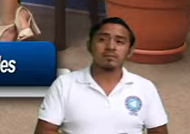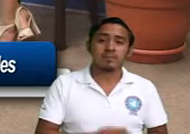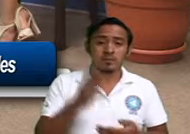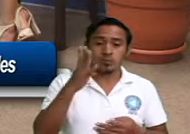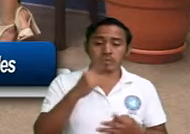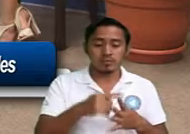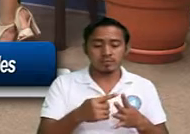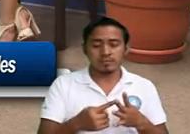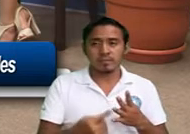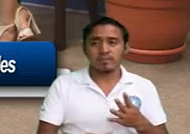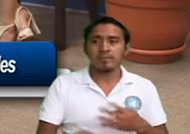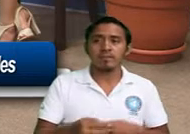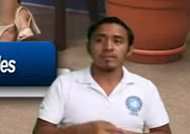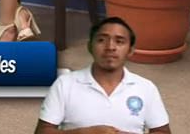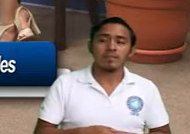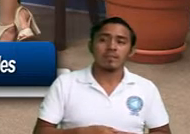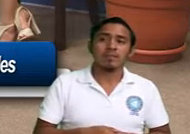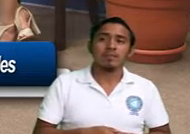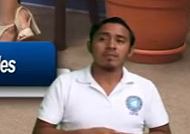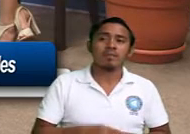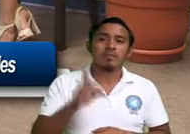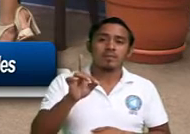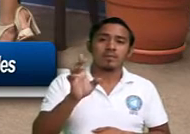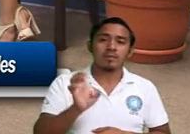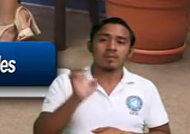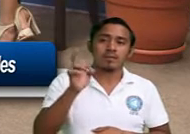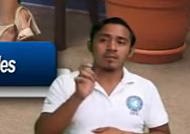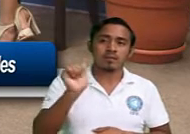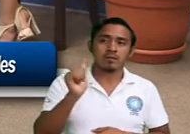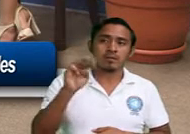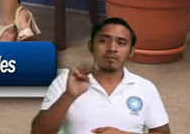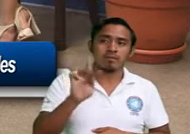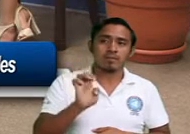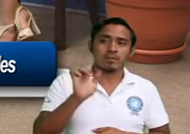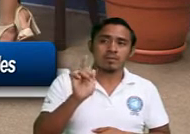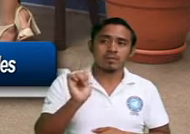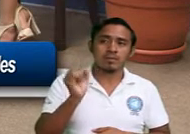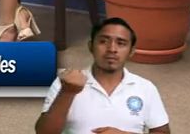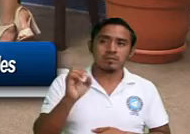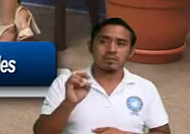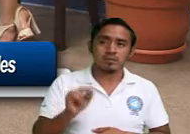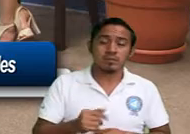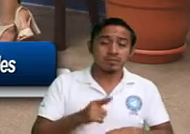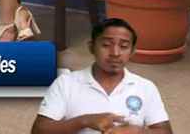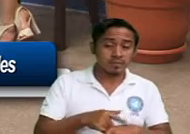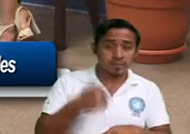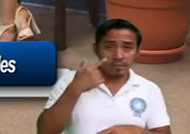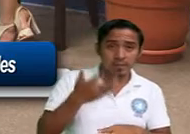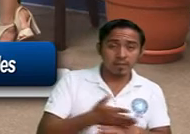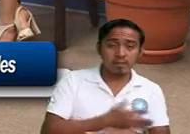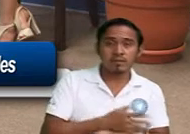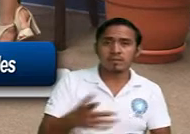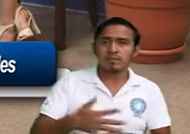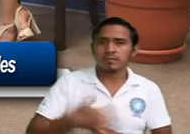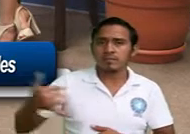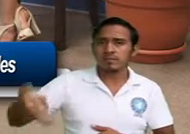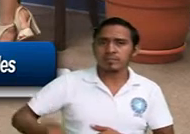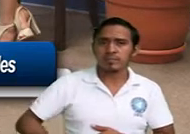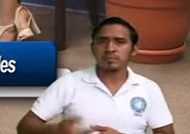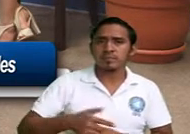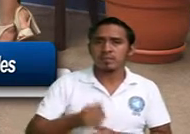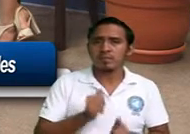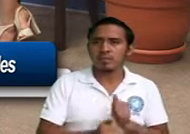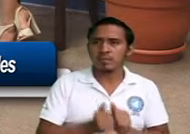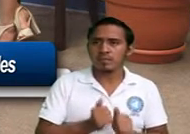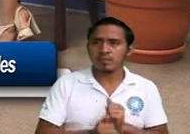4 dosis y se recomienda siempre, porque estamos planeando que van a nacer siempre antes de tiempo. Esa inyección de igual se pone cuando hay